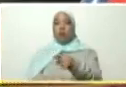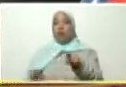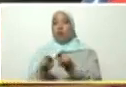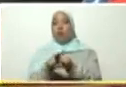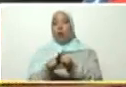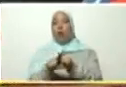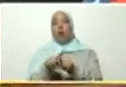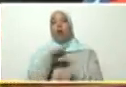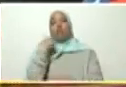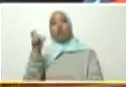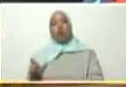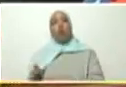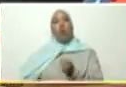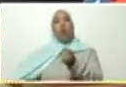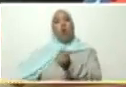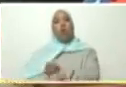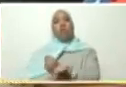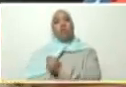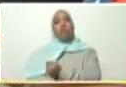Maradona